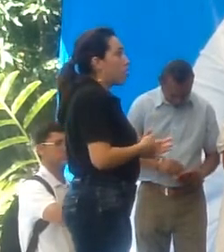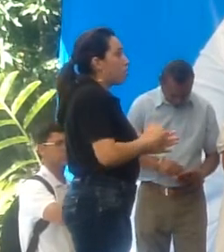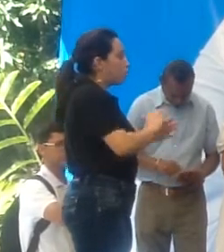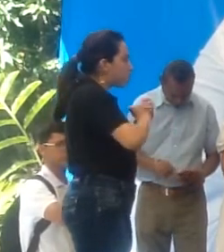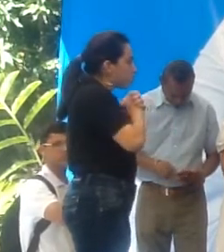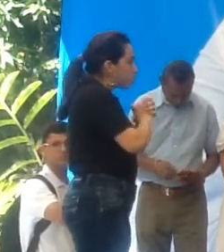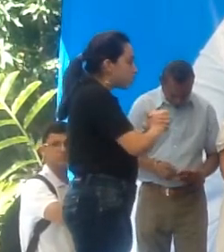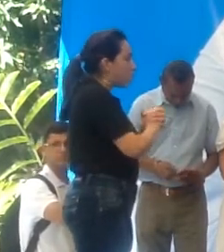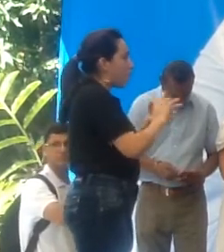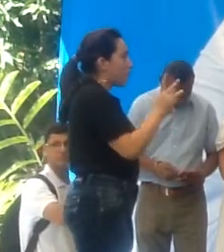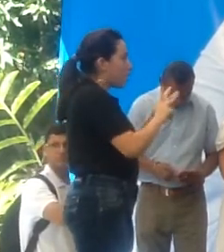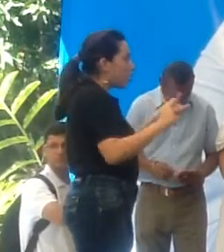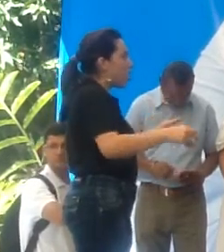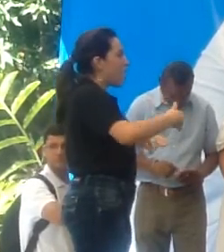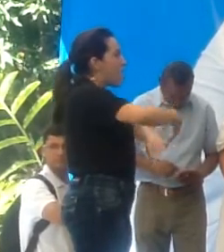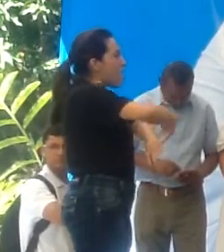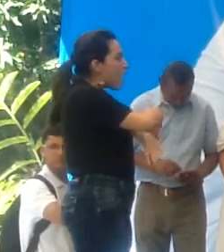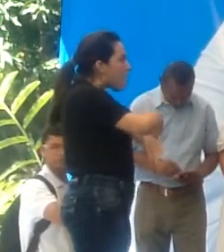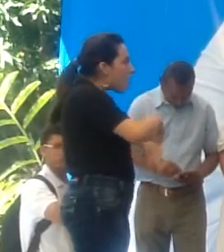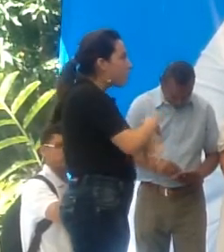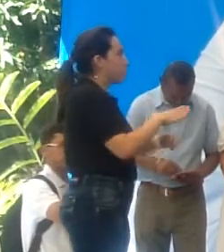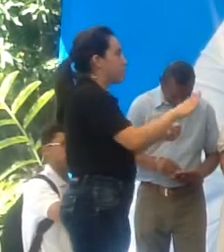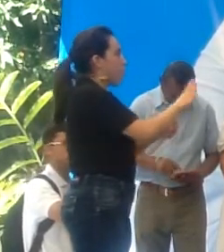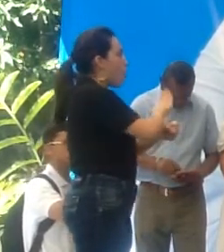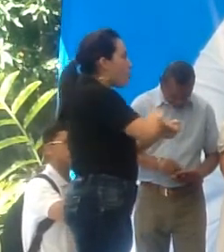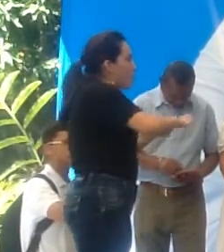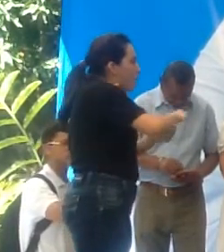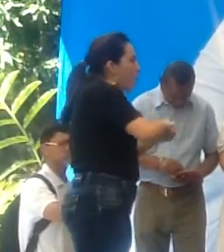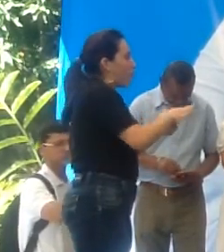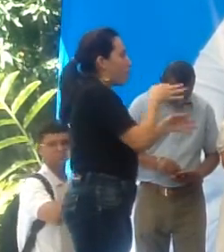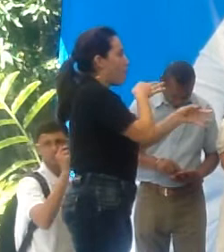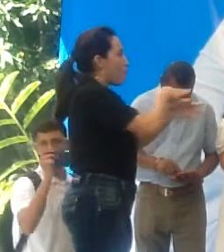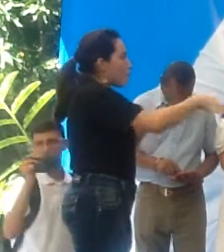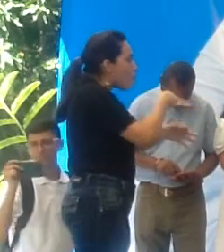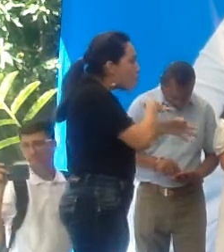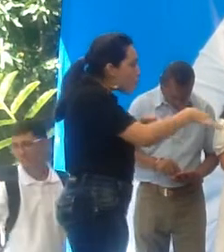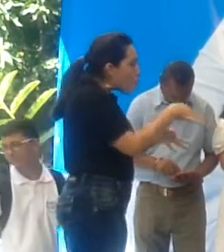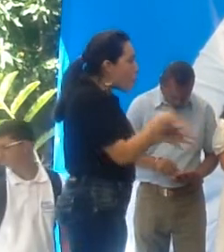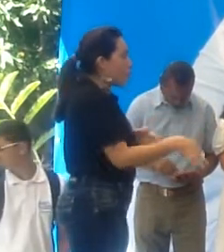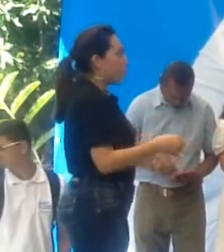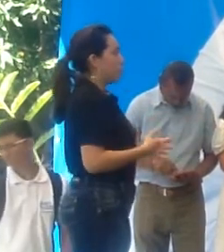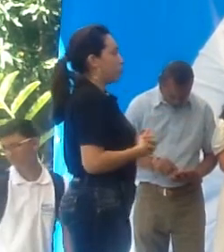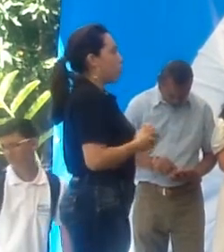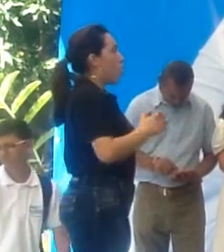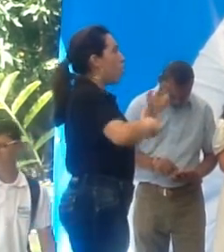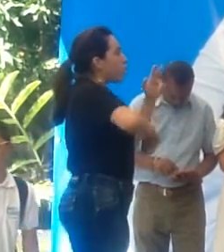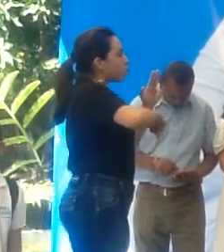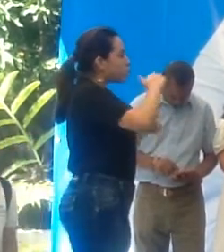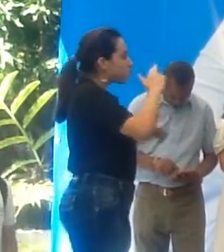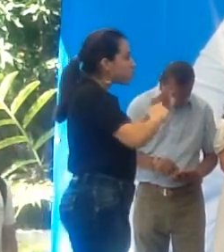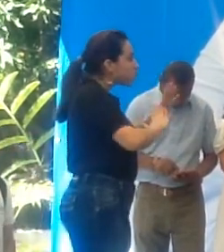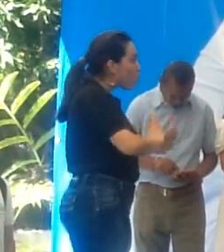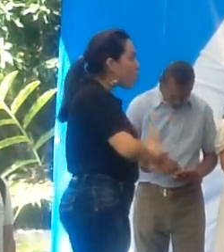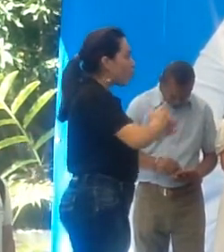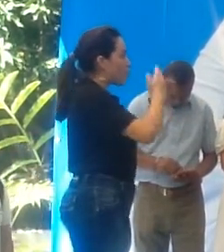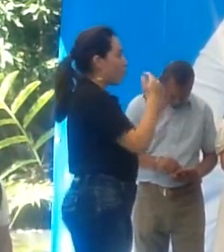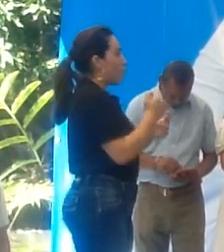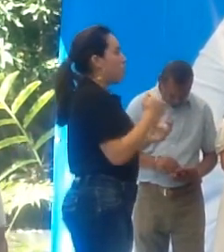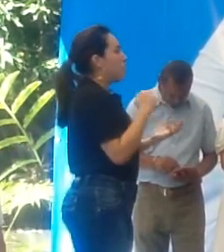gente, en las calles, en los barrios, en los municipios, construyamos lo que